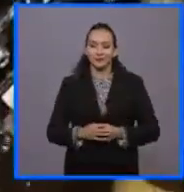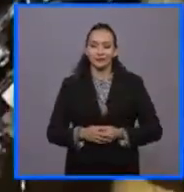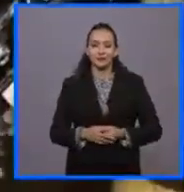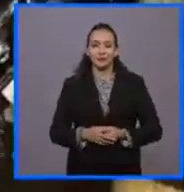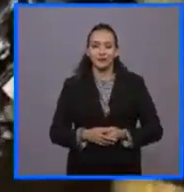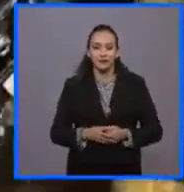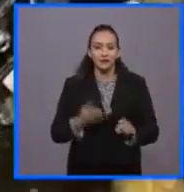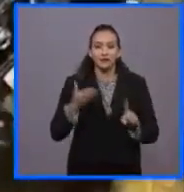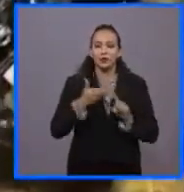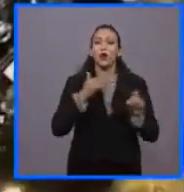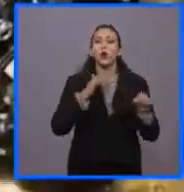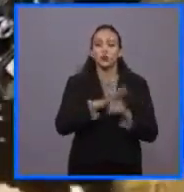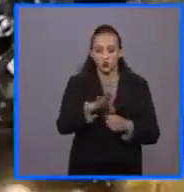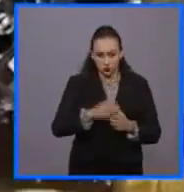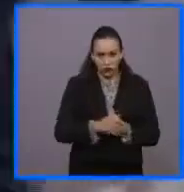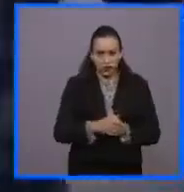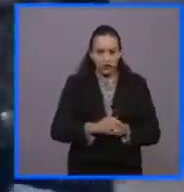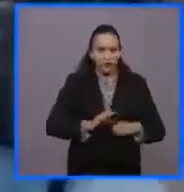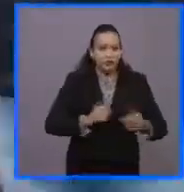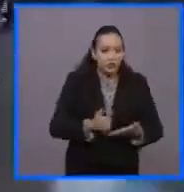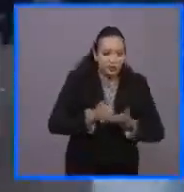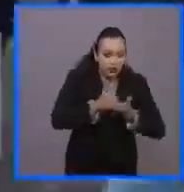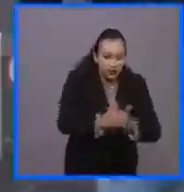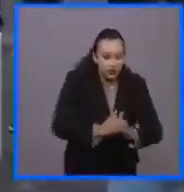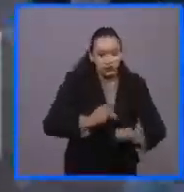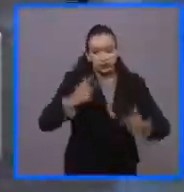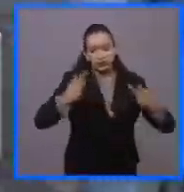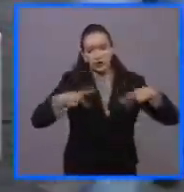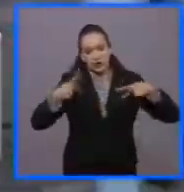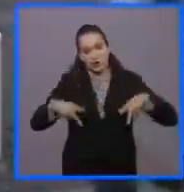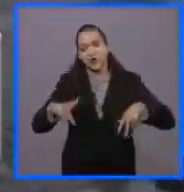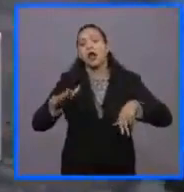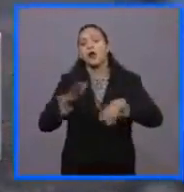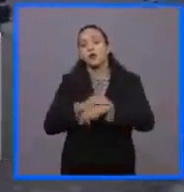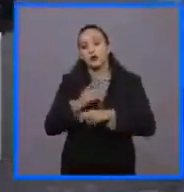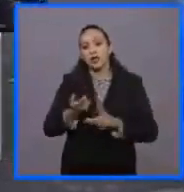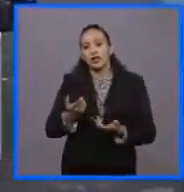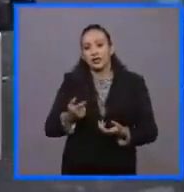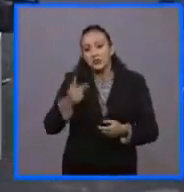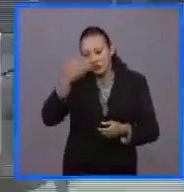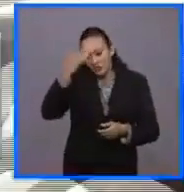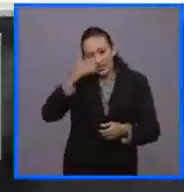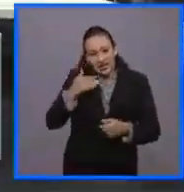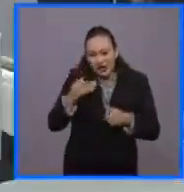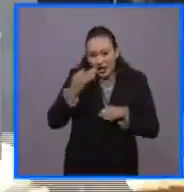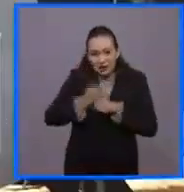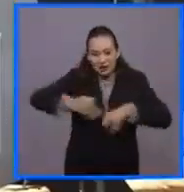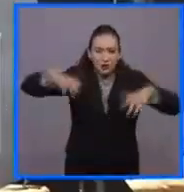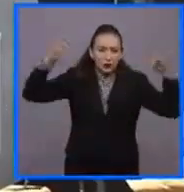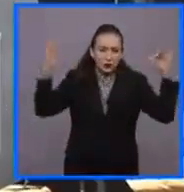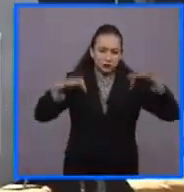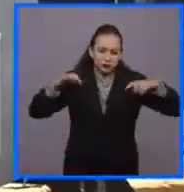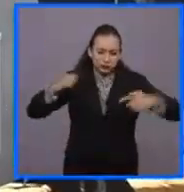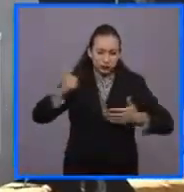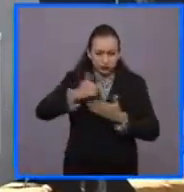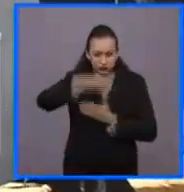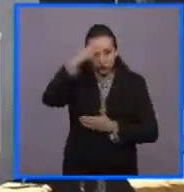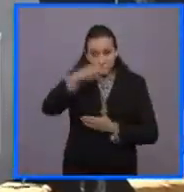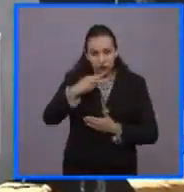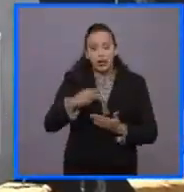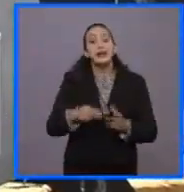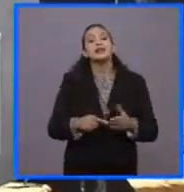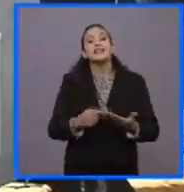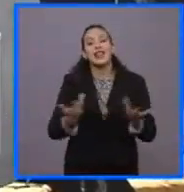Con el propósito de salvaguardar a la población ante las precipitaciones esperadas en los próximos días, se presentó la Brigada